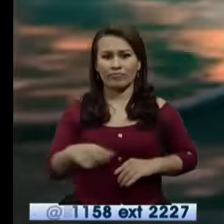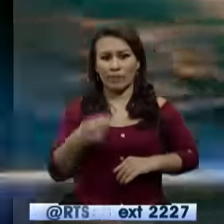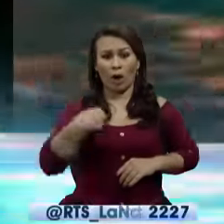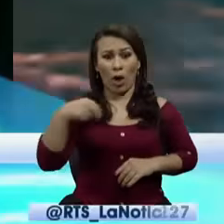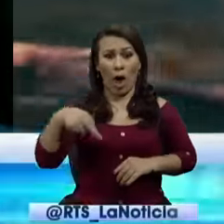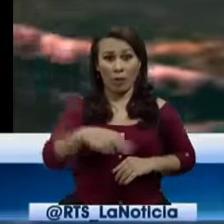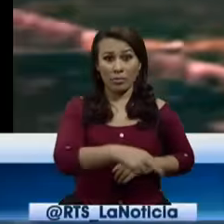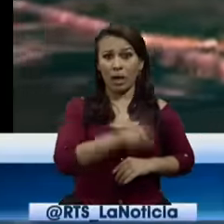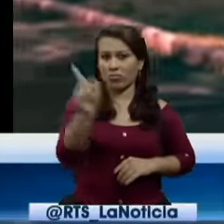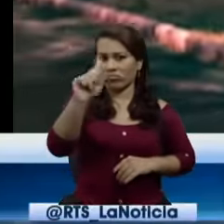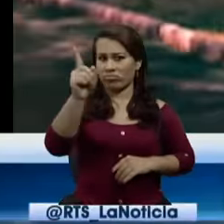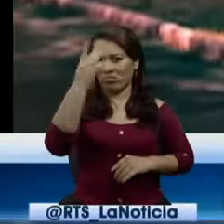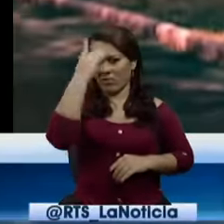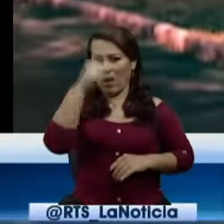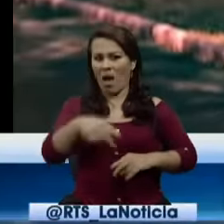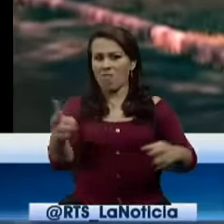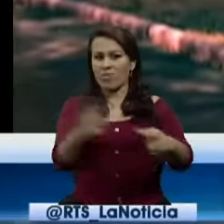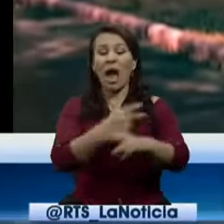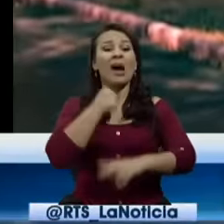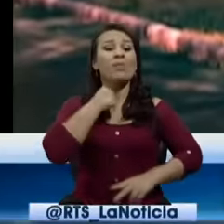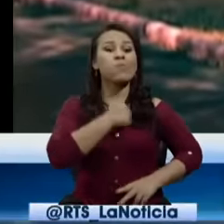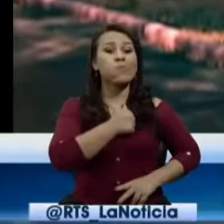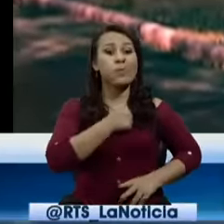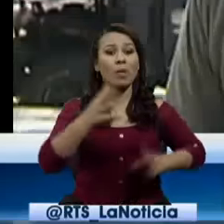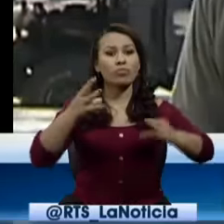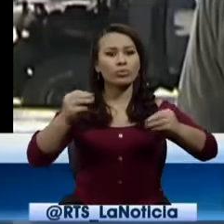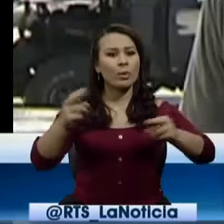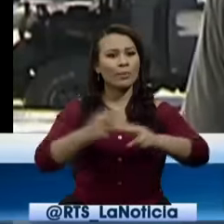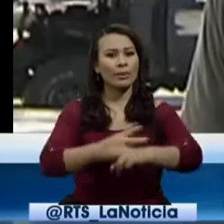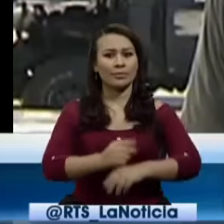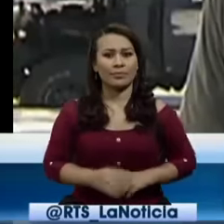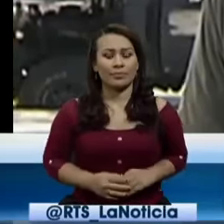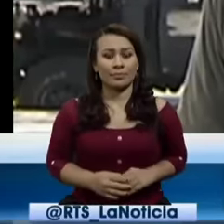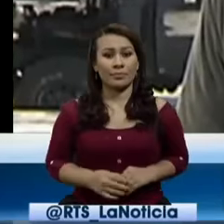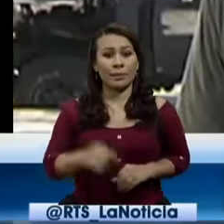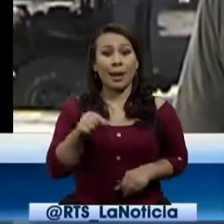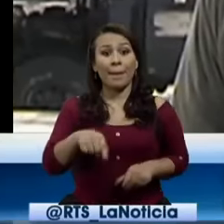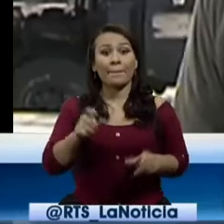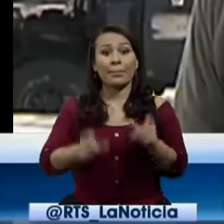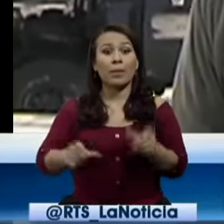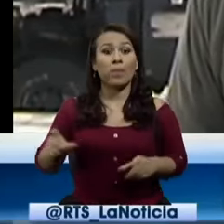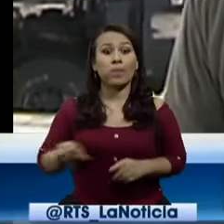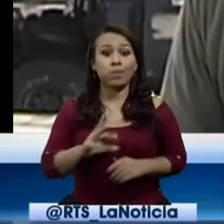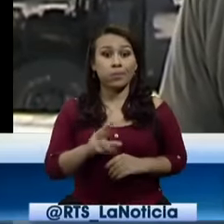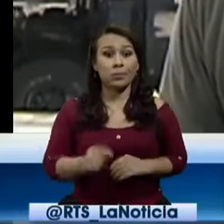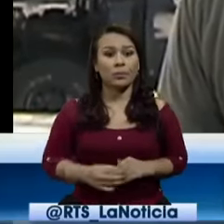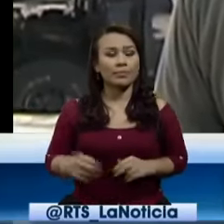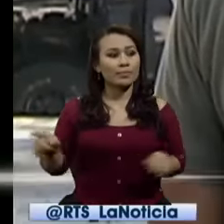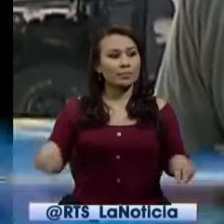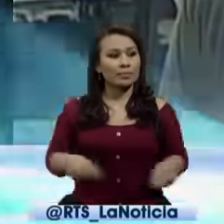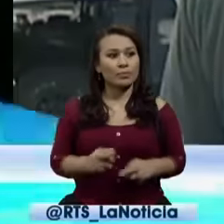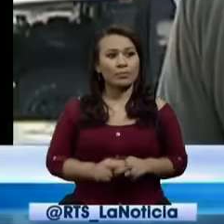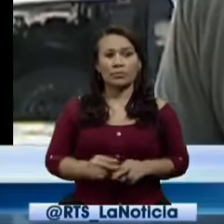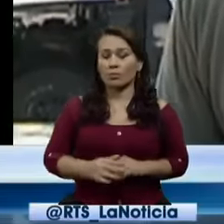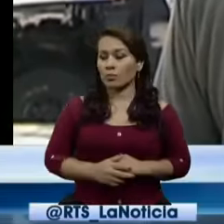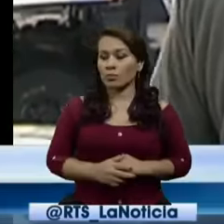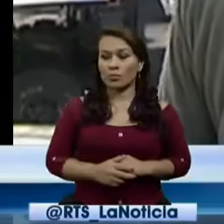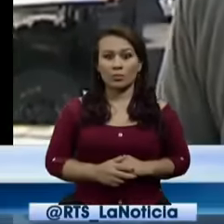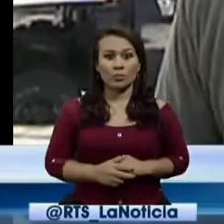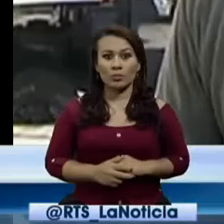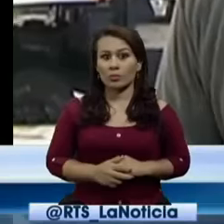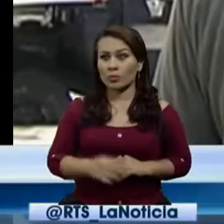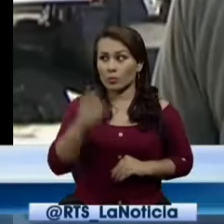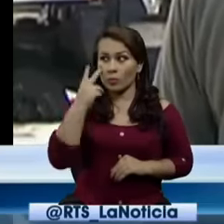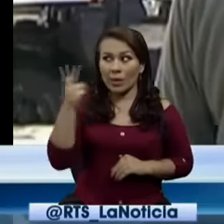acudir para evitar los asaltos los delincuentes os se ven se sientan aquí y analizan quiénes el fin de semana se van de